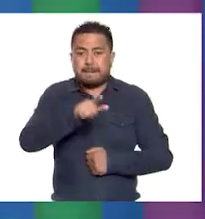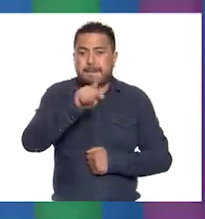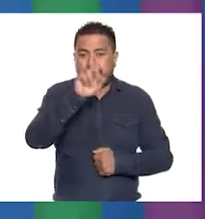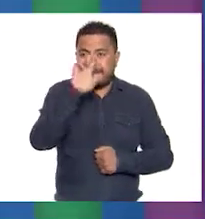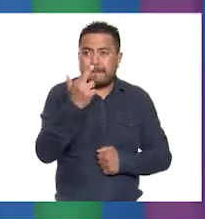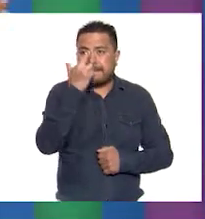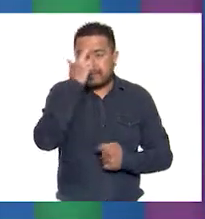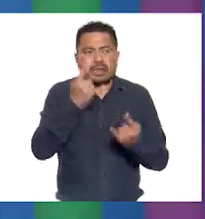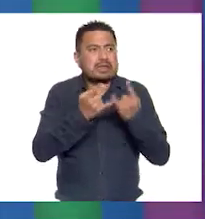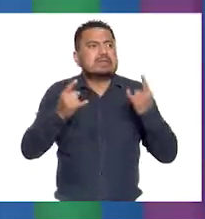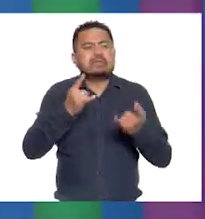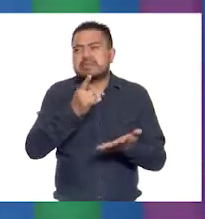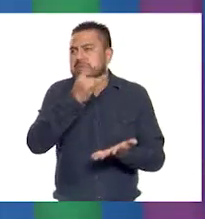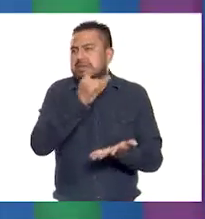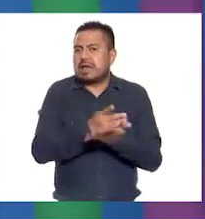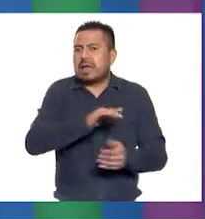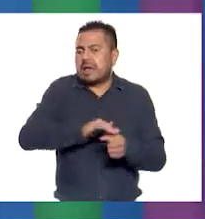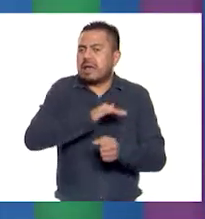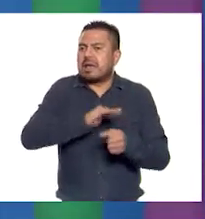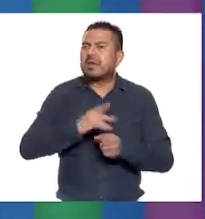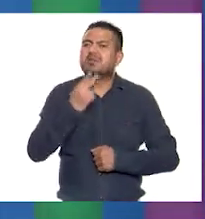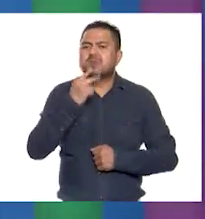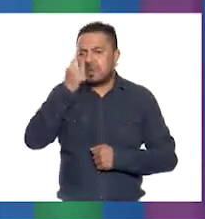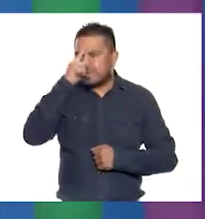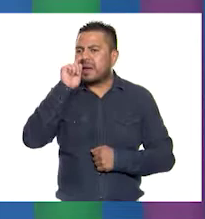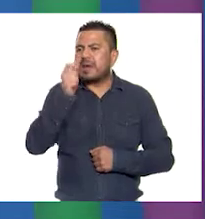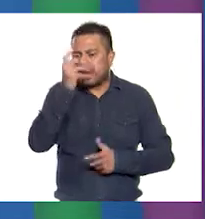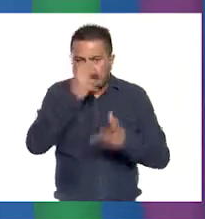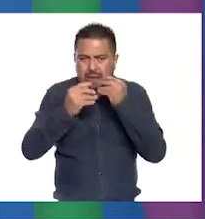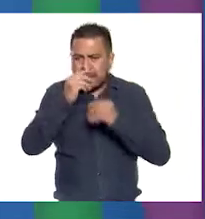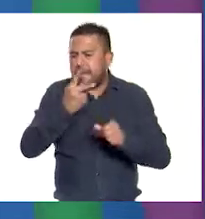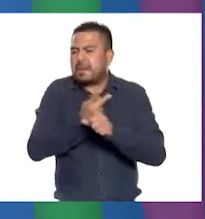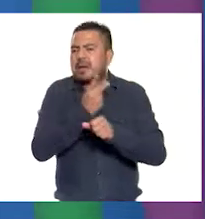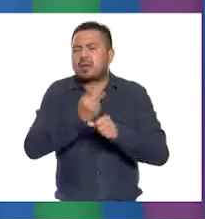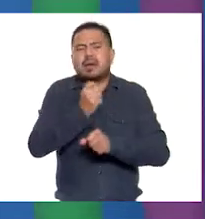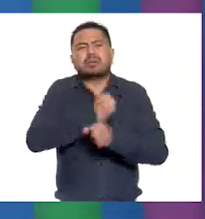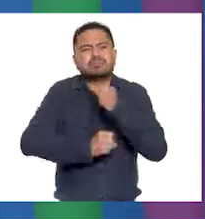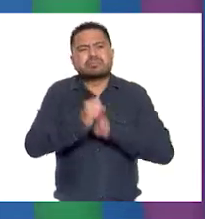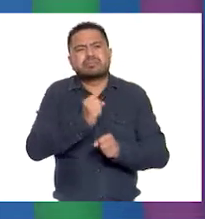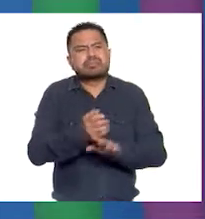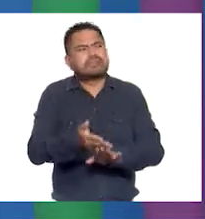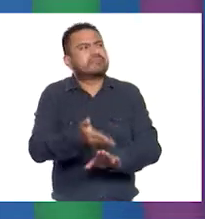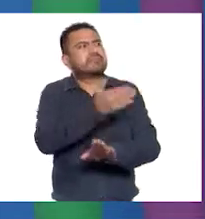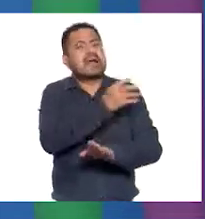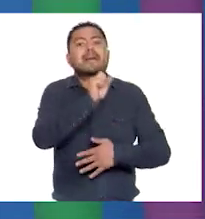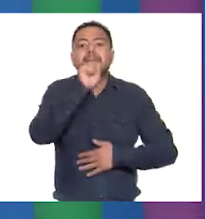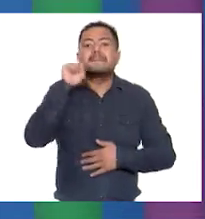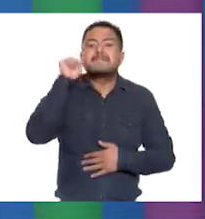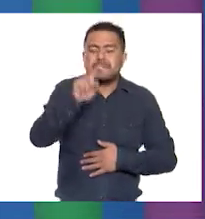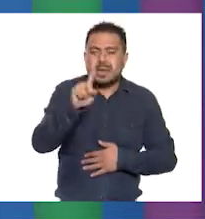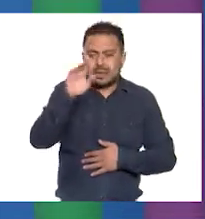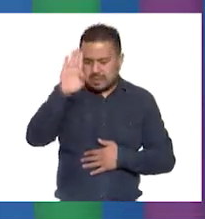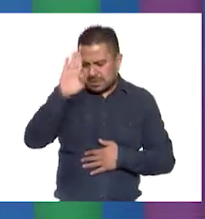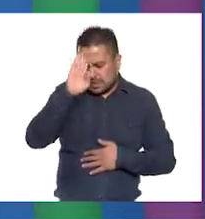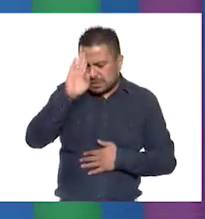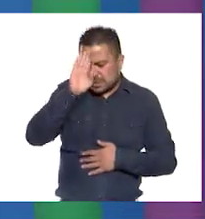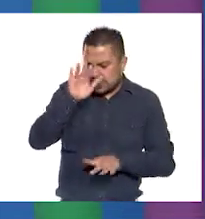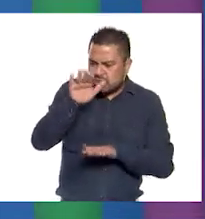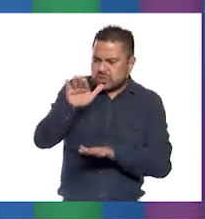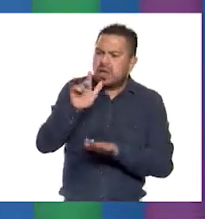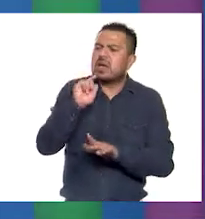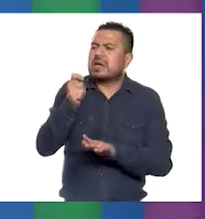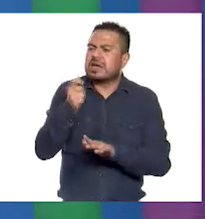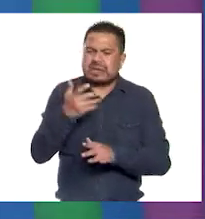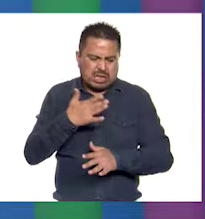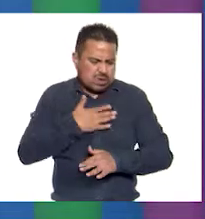que historia no es solo una asignatura que nos sirve para aprender sobre qué pasó hace mucho tiempo atrás, sino también para reflexionar sobre lo